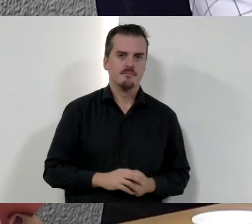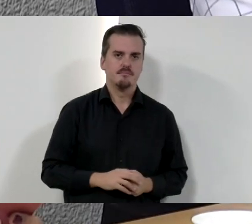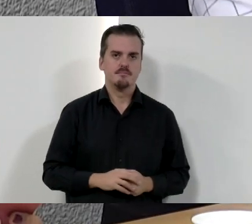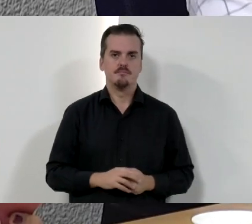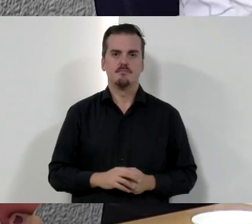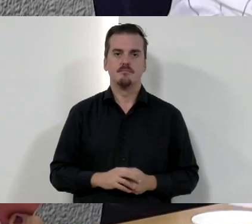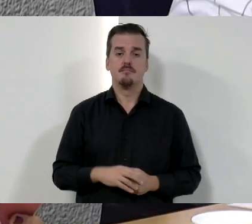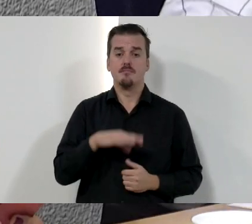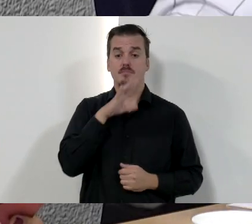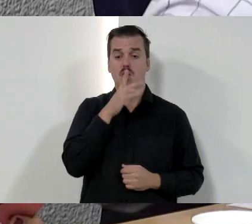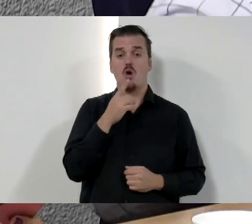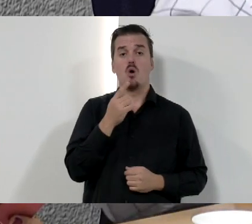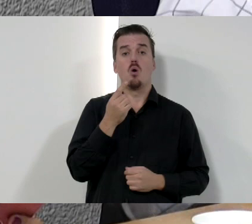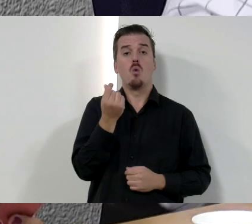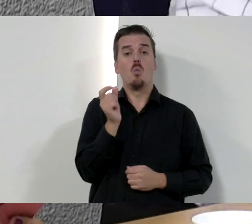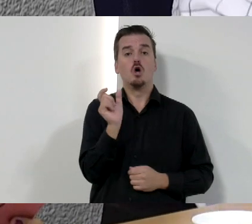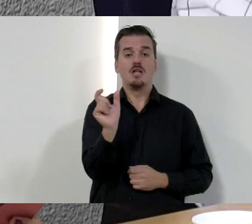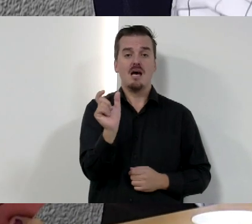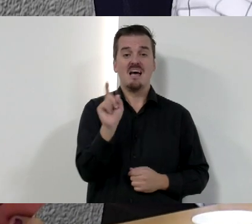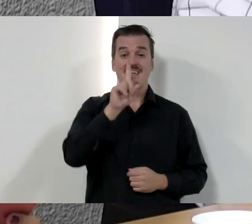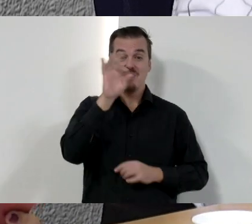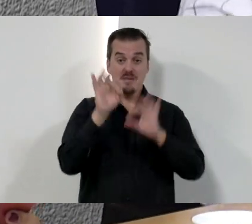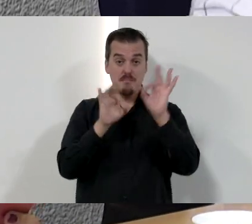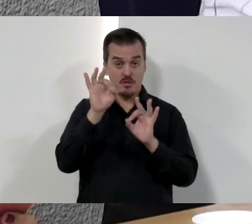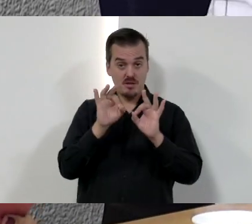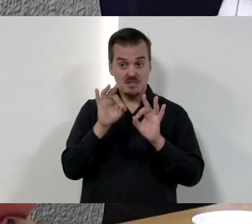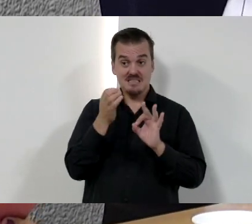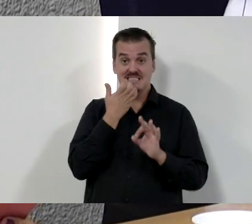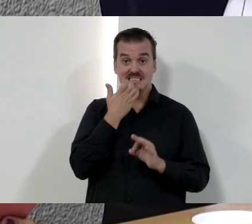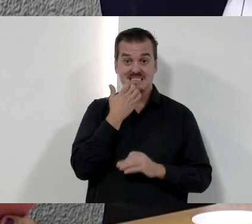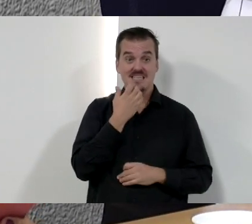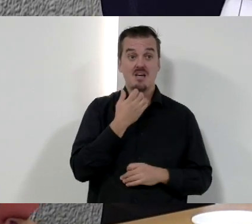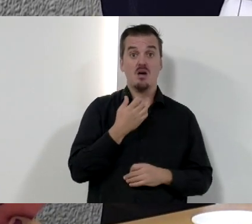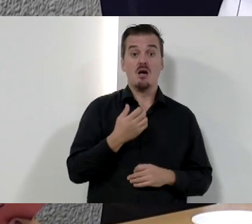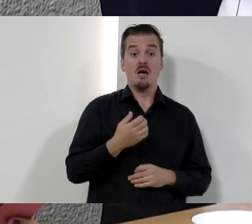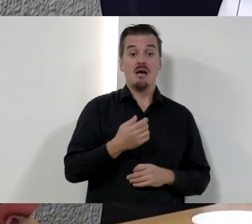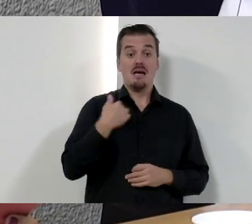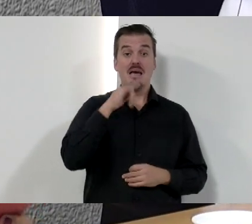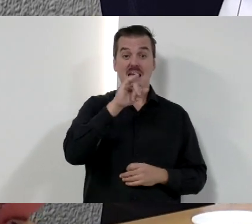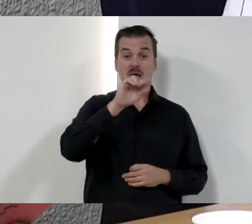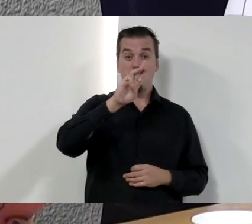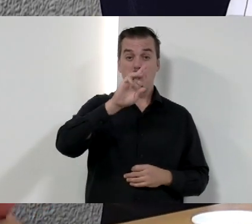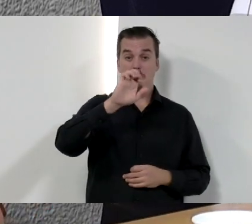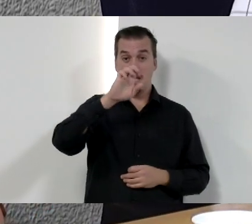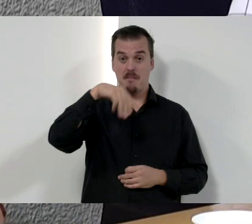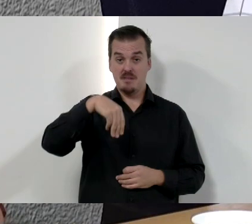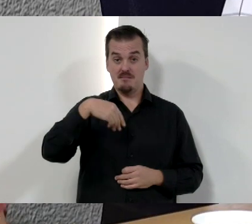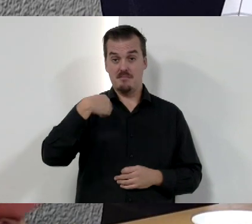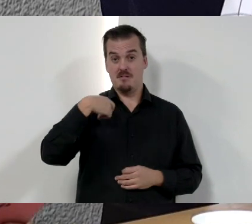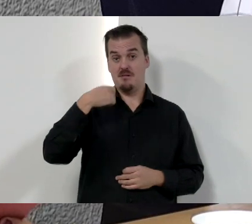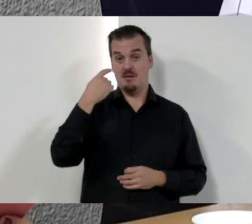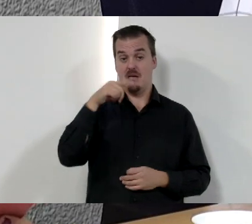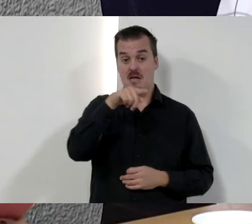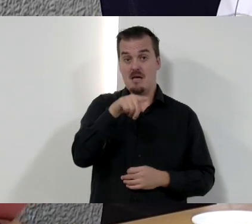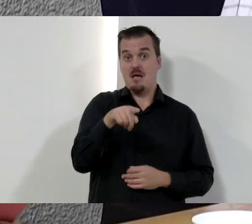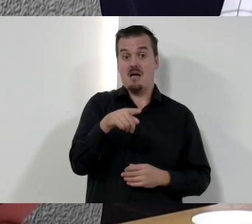pagan el 100% de la cuota los que ganan más de cuatro veces el IPREM. Entendemos que se pueden